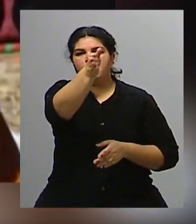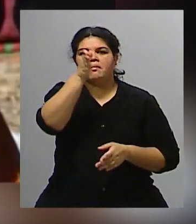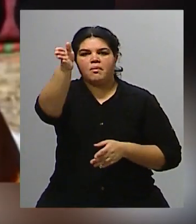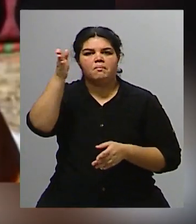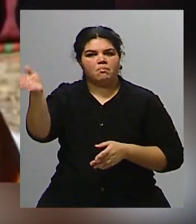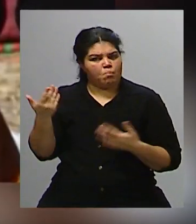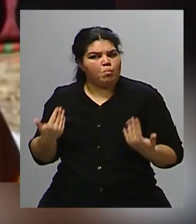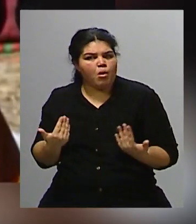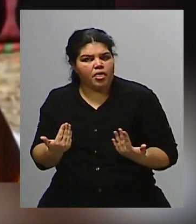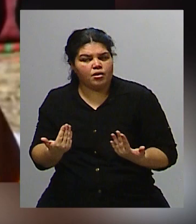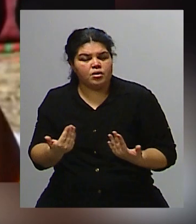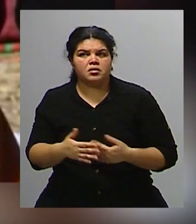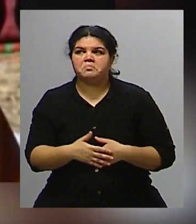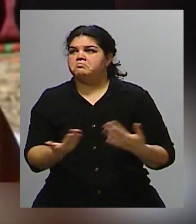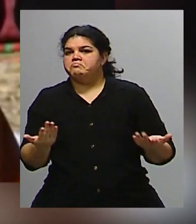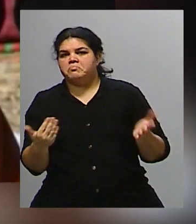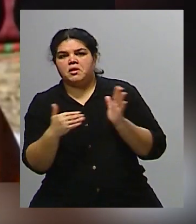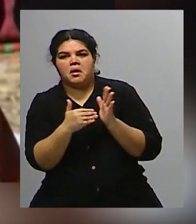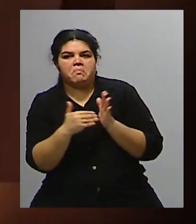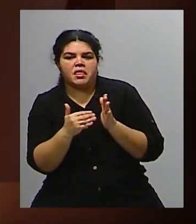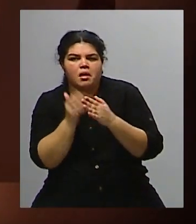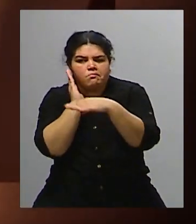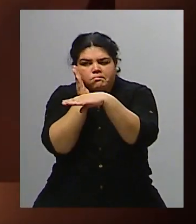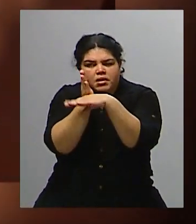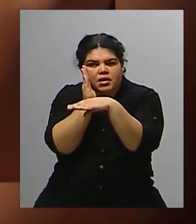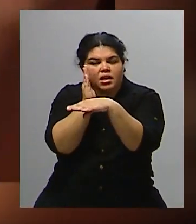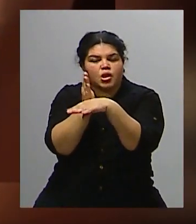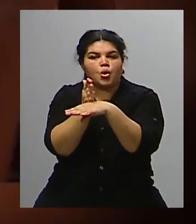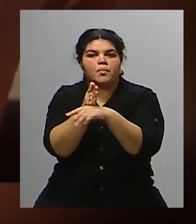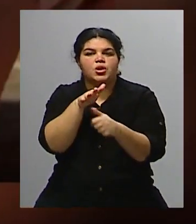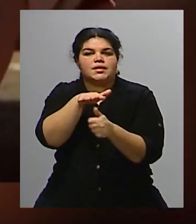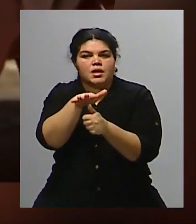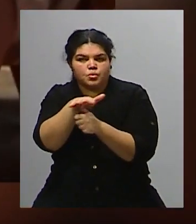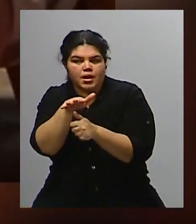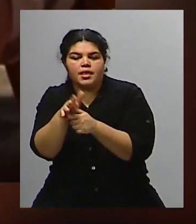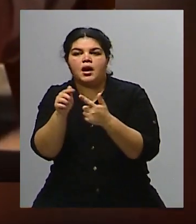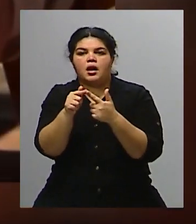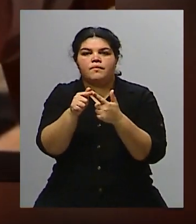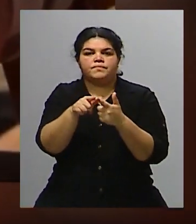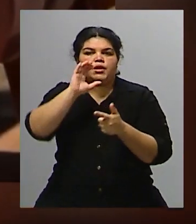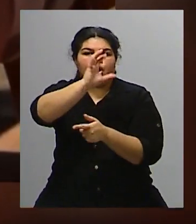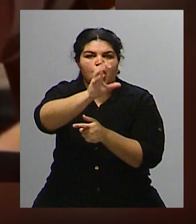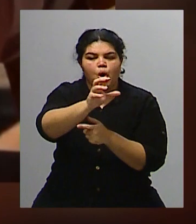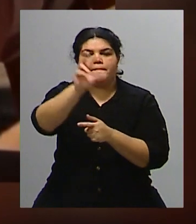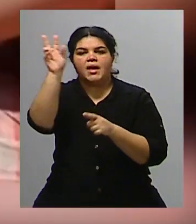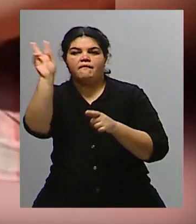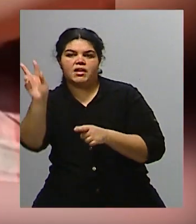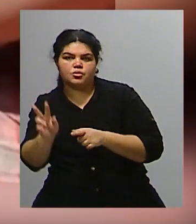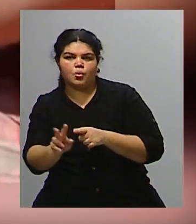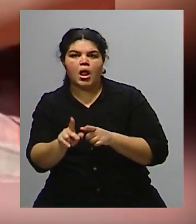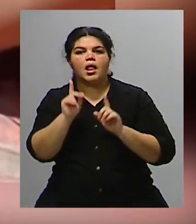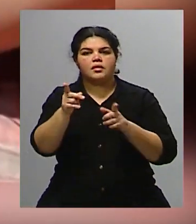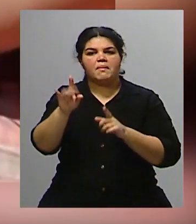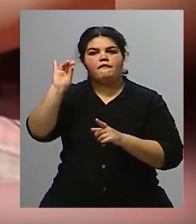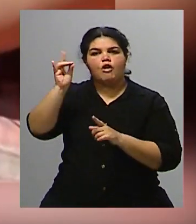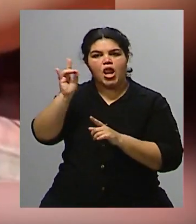son perseguidos por su sexualidad, perseguidos políticos en Colombia y en Venezuela, o incluso en Bolivia cuando fue el golpe de Estado, digamos. Hay